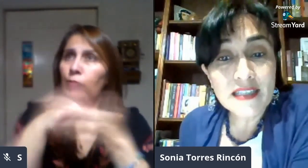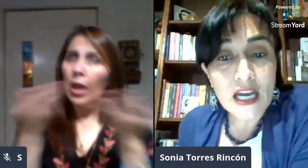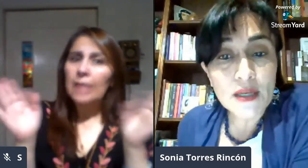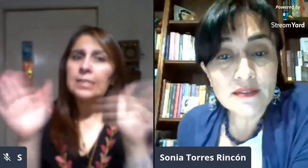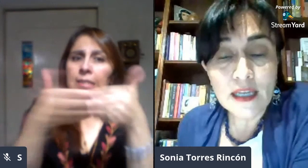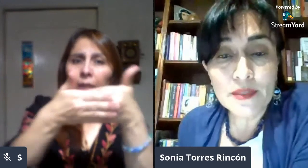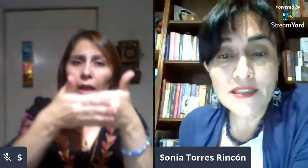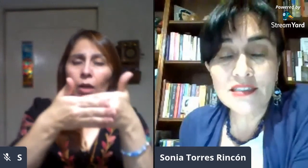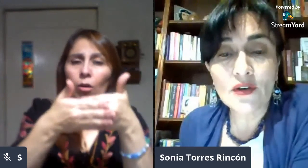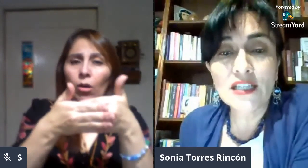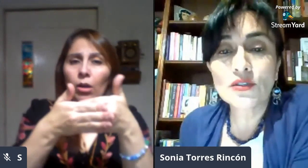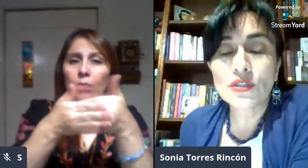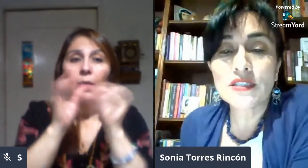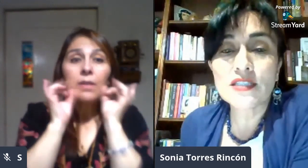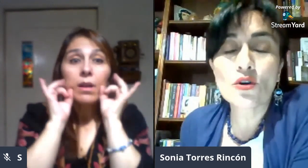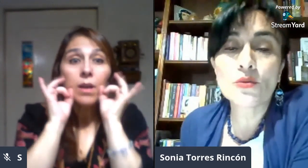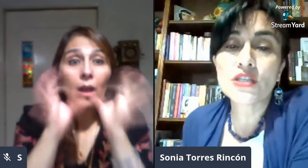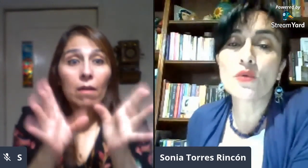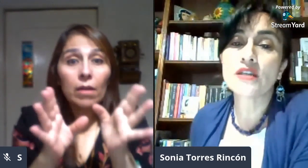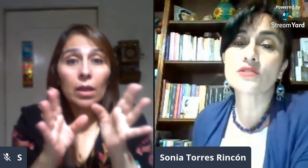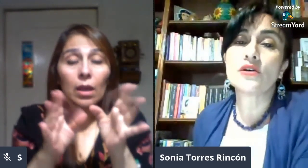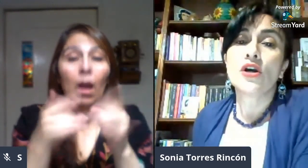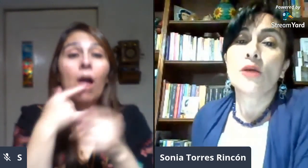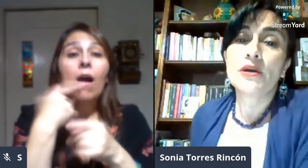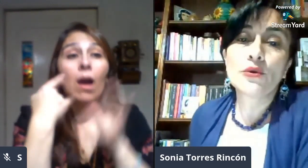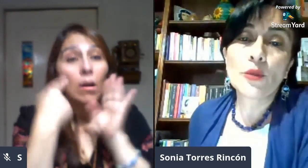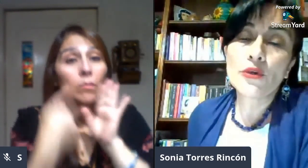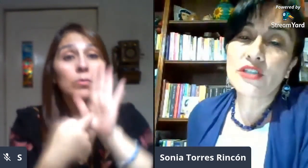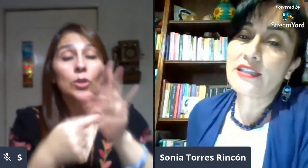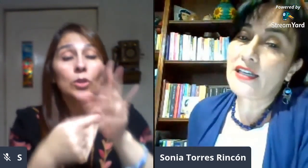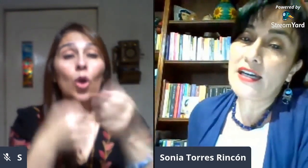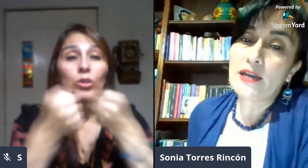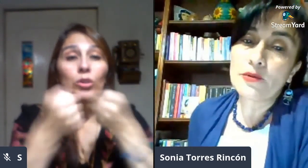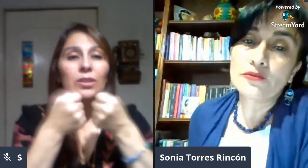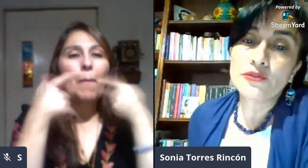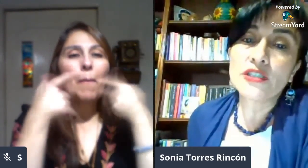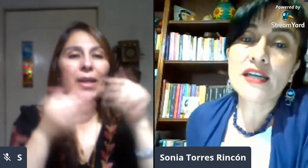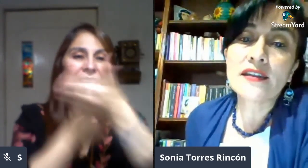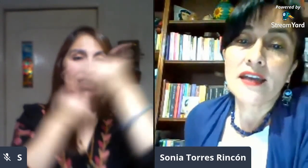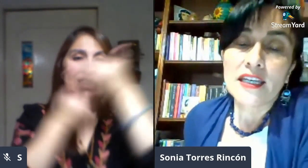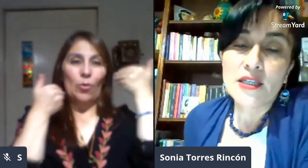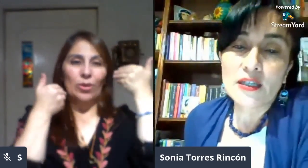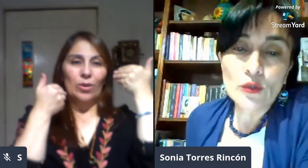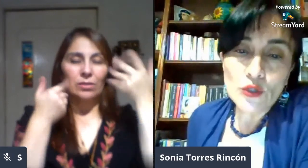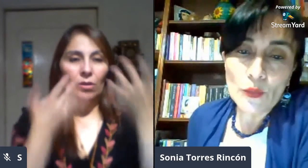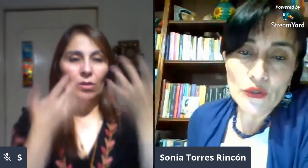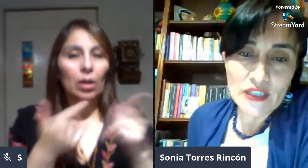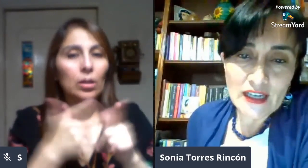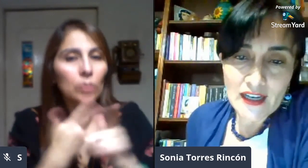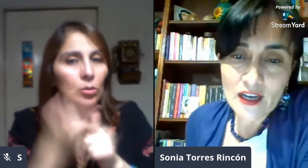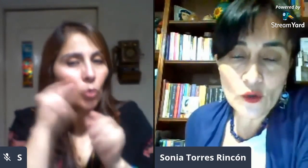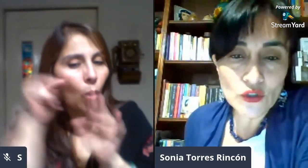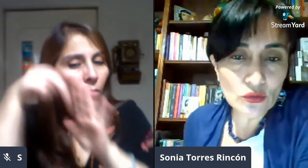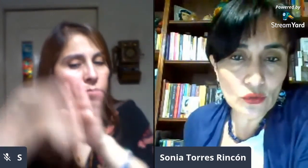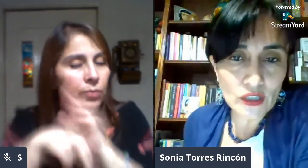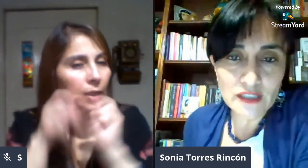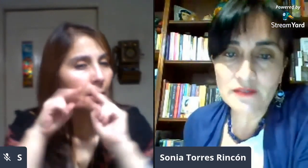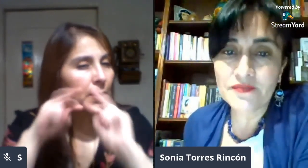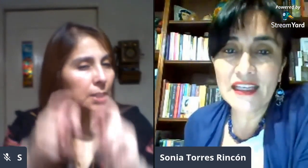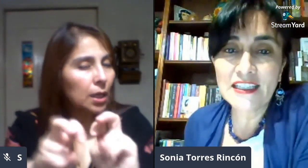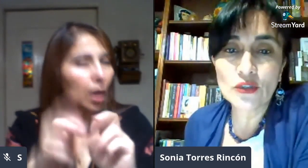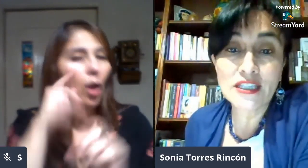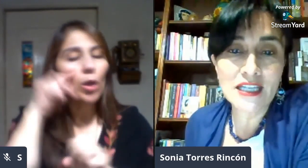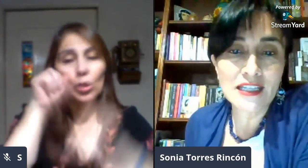un poco más grave, se ha presentado en las noticias como secuestro, pero uno podría indagar a profundidad e incluso podría